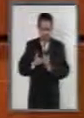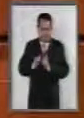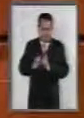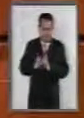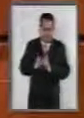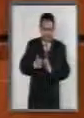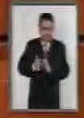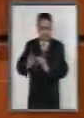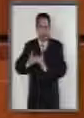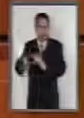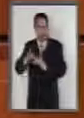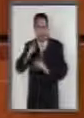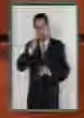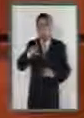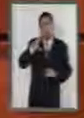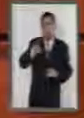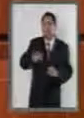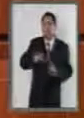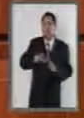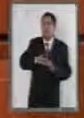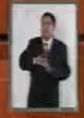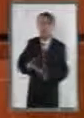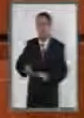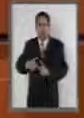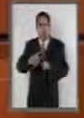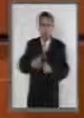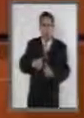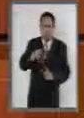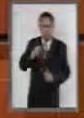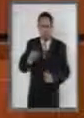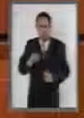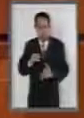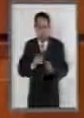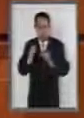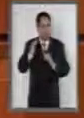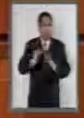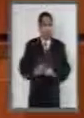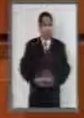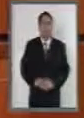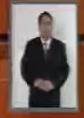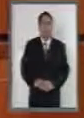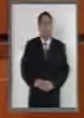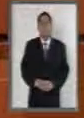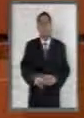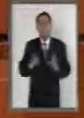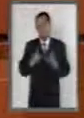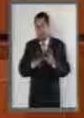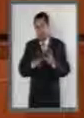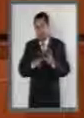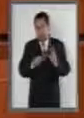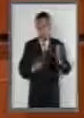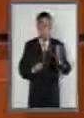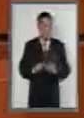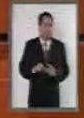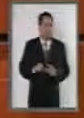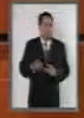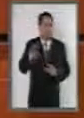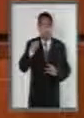la situación de marginación y pobreza en la que viven. En tercer lugar, se